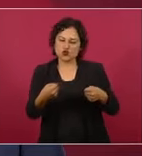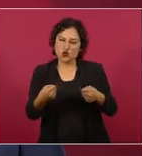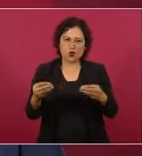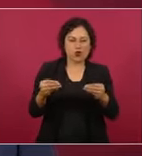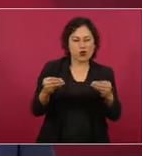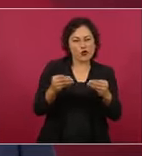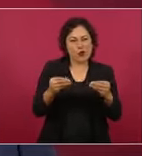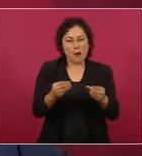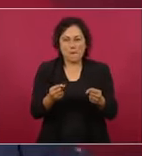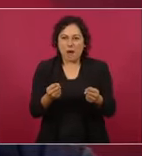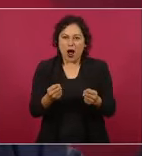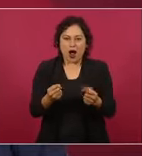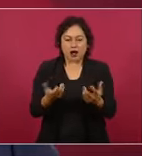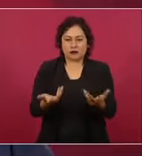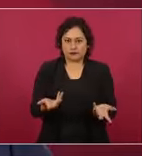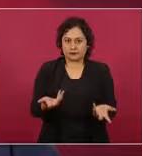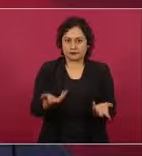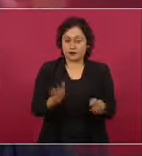porque